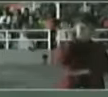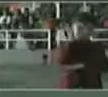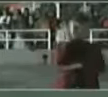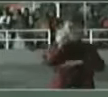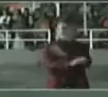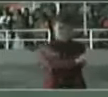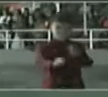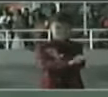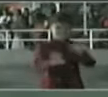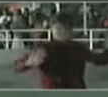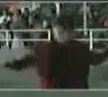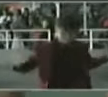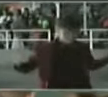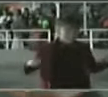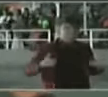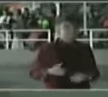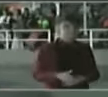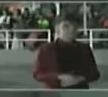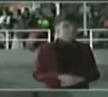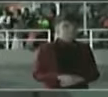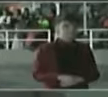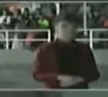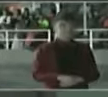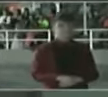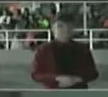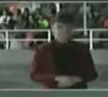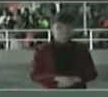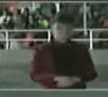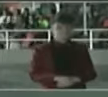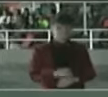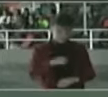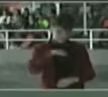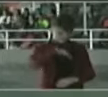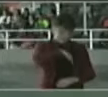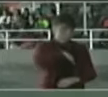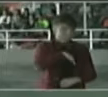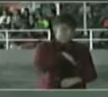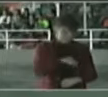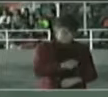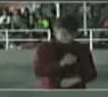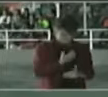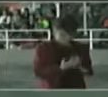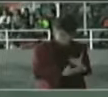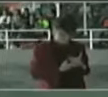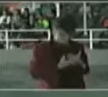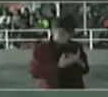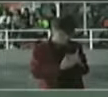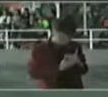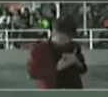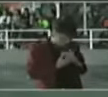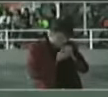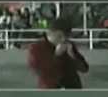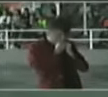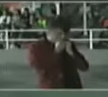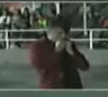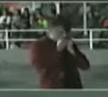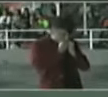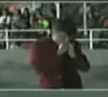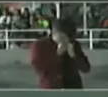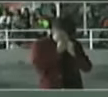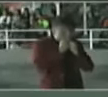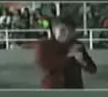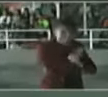más. Pero hay algo por dentro que nos dice, no me pidan que me calle, no